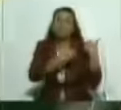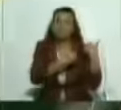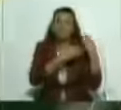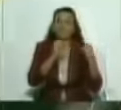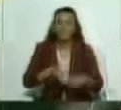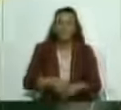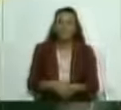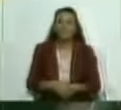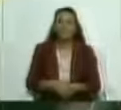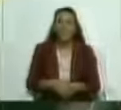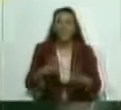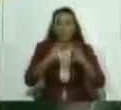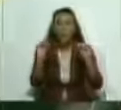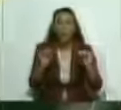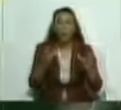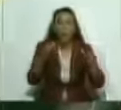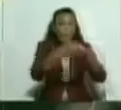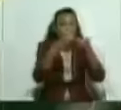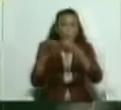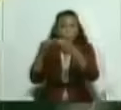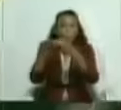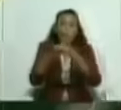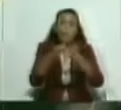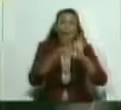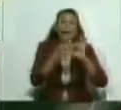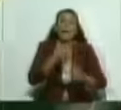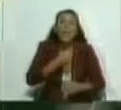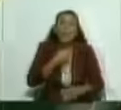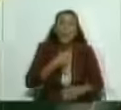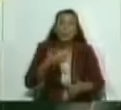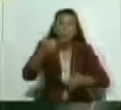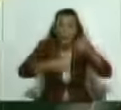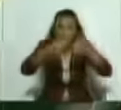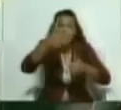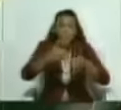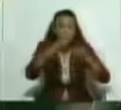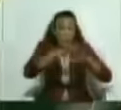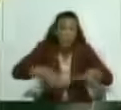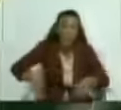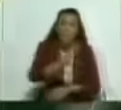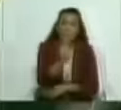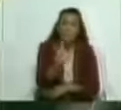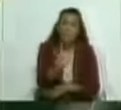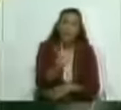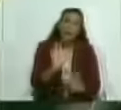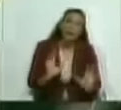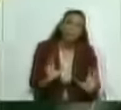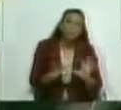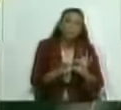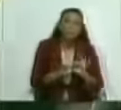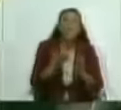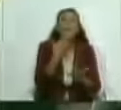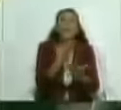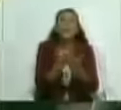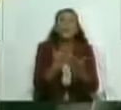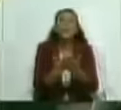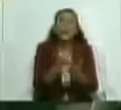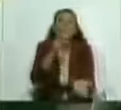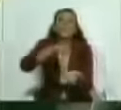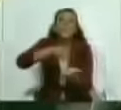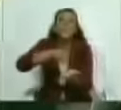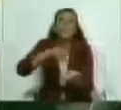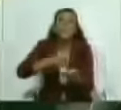compromiso. Todos nuestros militantes, simpatizantes, a lo largo y ancho, bueno, con una propuesta para